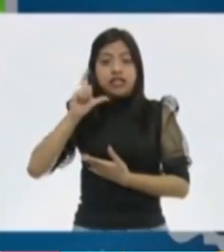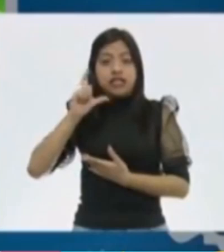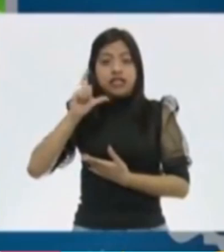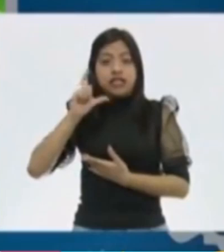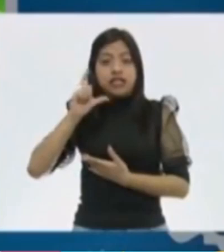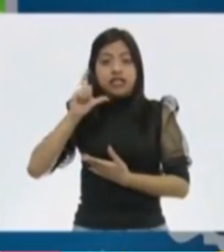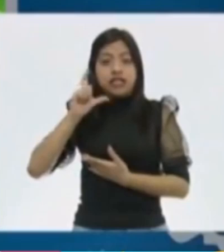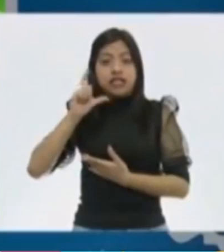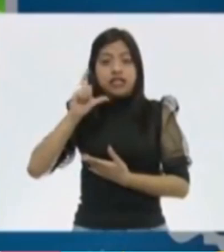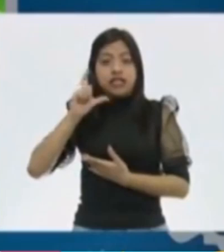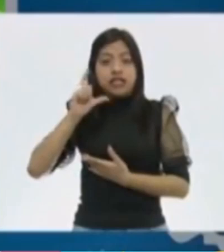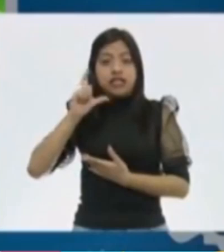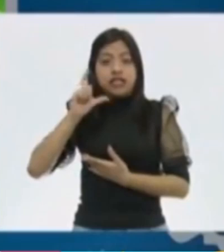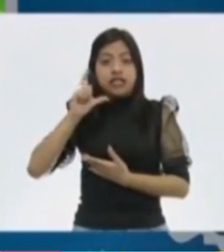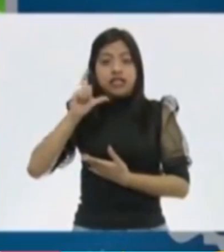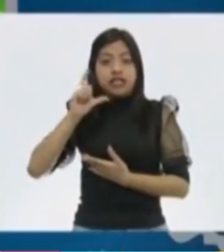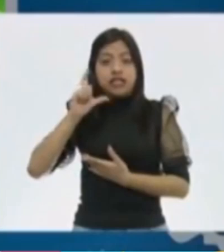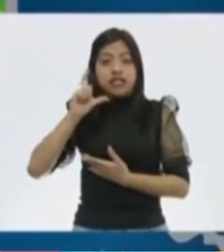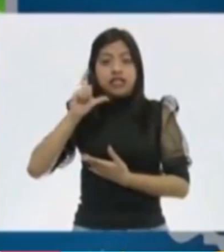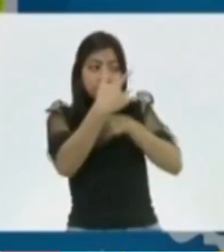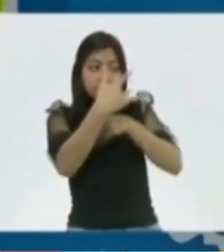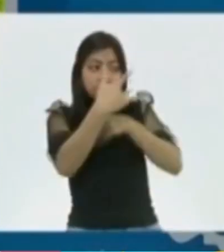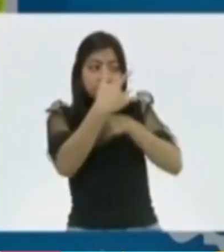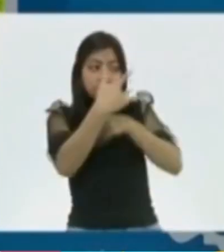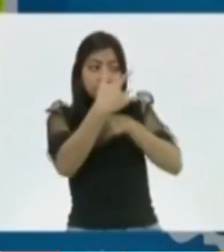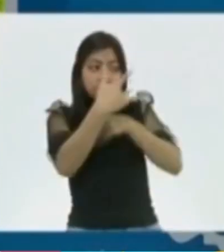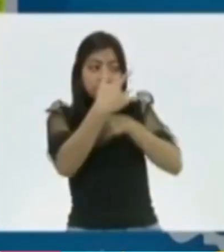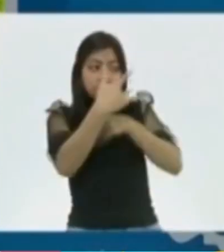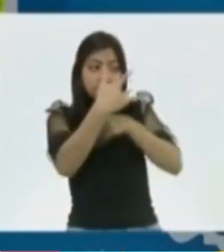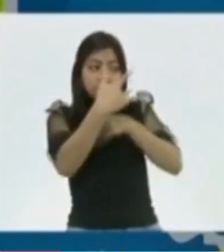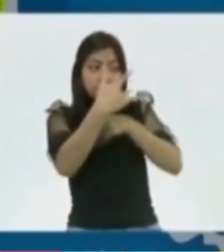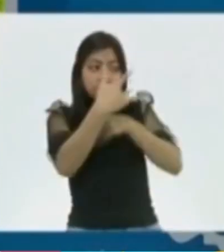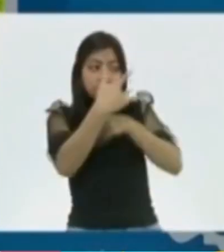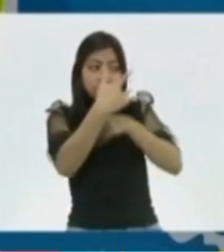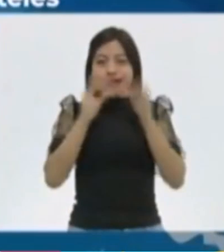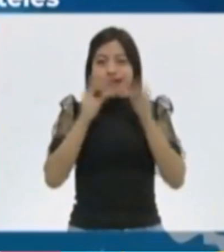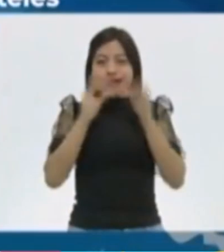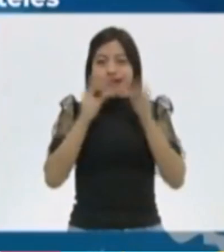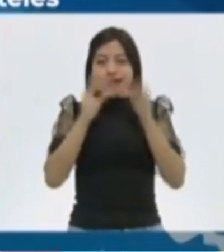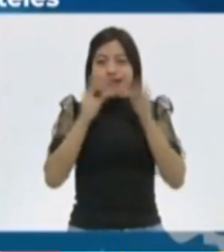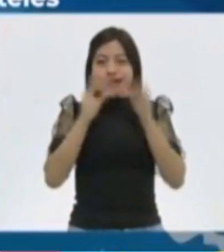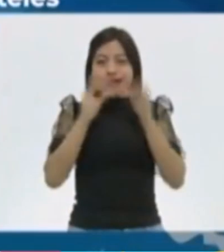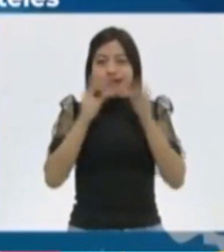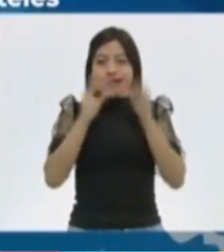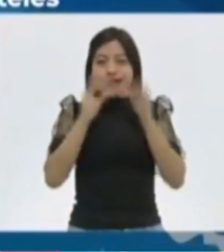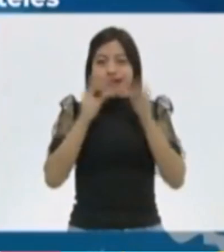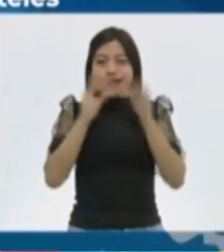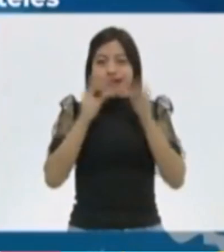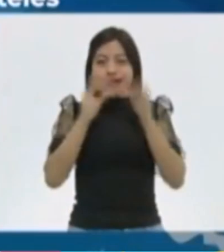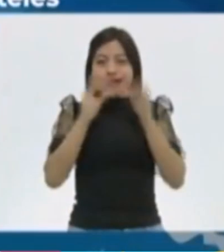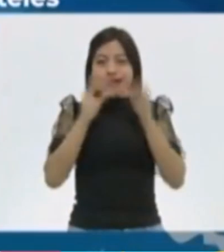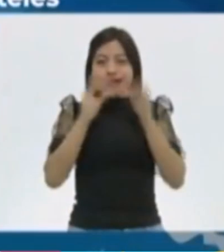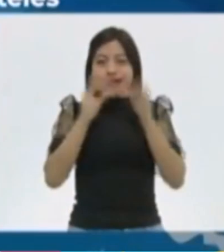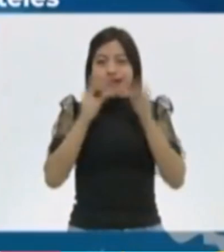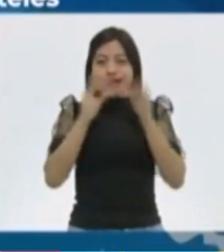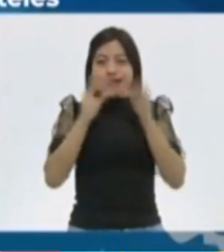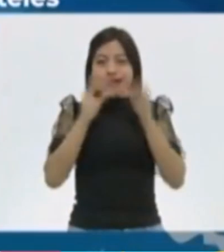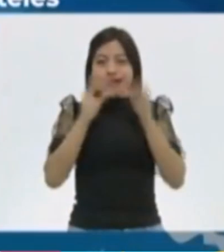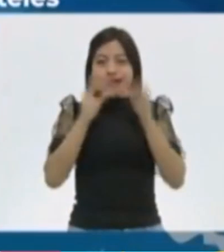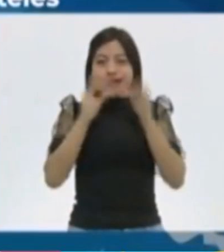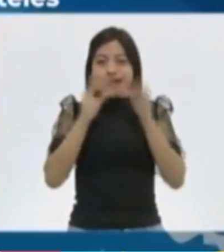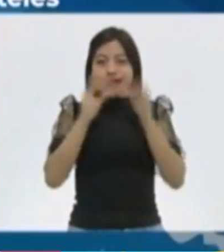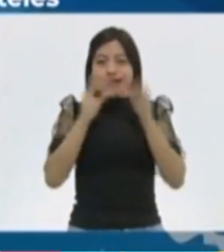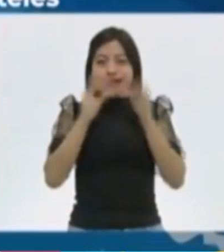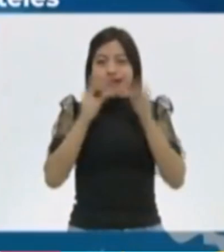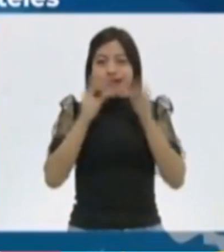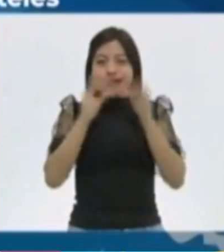sol. ¿Alguna vez has visto alguna planta moverse? La mimosa reacciona al tocarla con un dedo. El reto es el siguiente. Consiste en investigar en